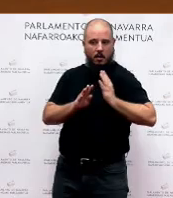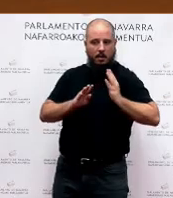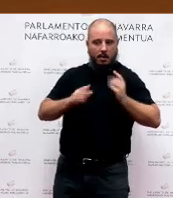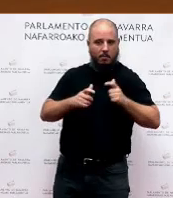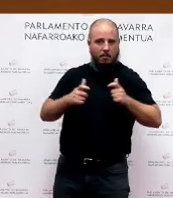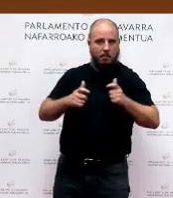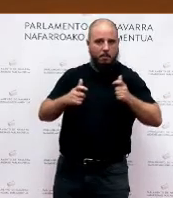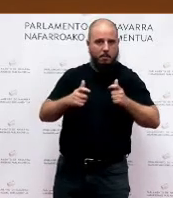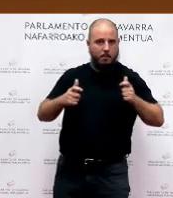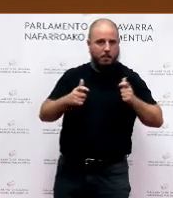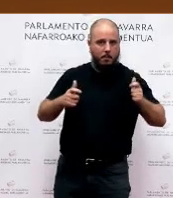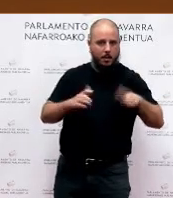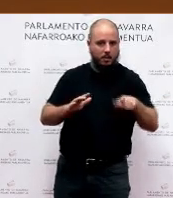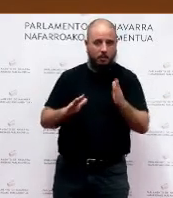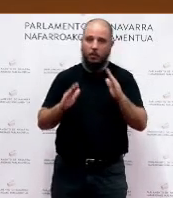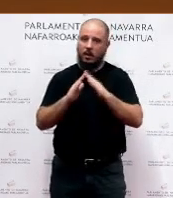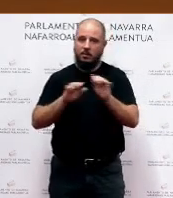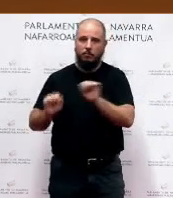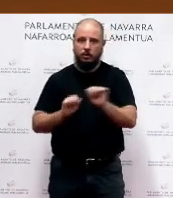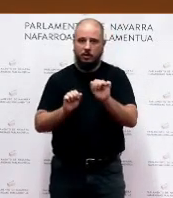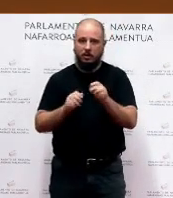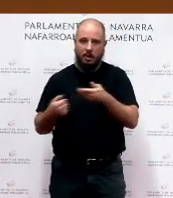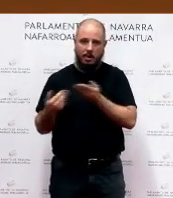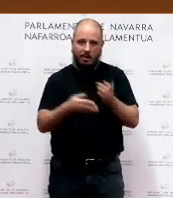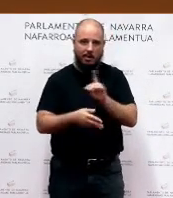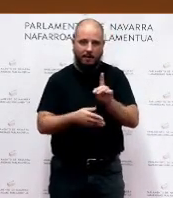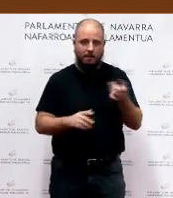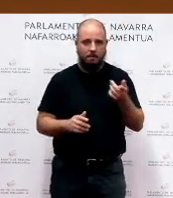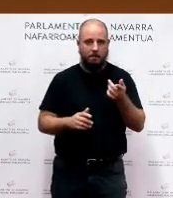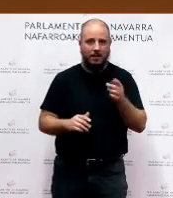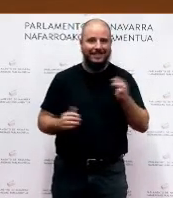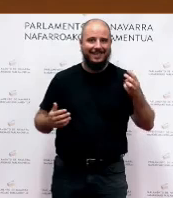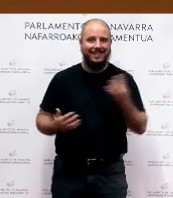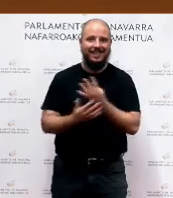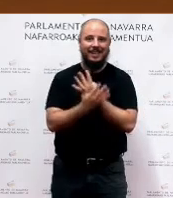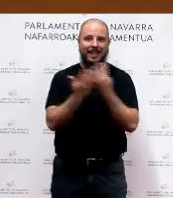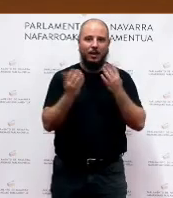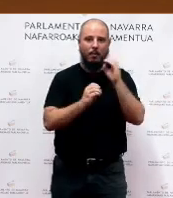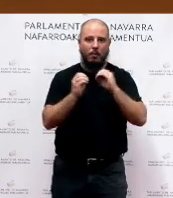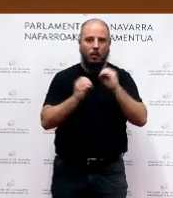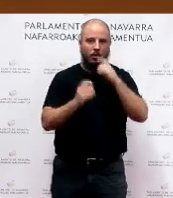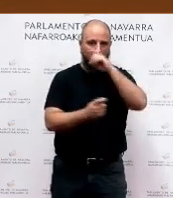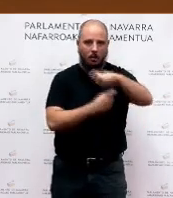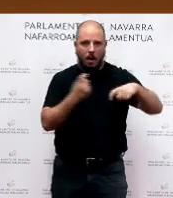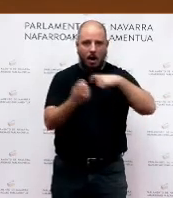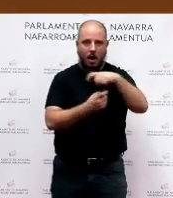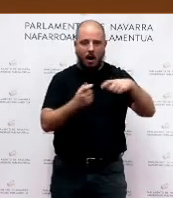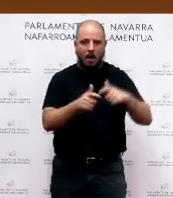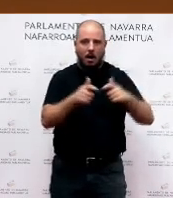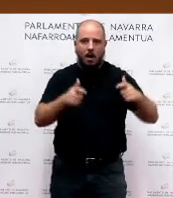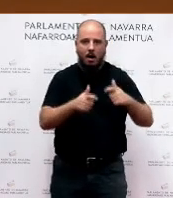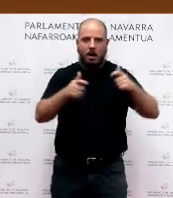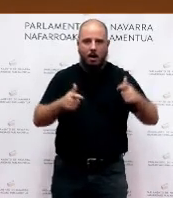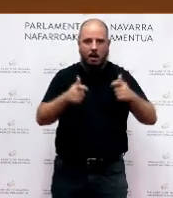protegida insatisfecha se sitúa en un 19% anual. En un 19%